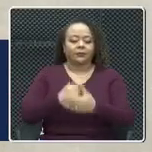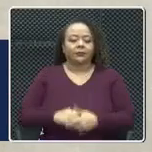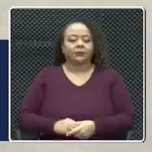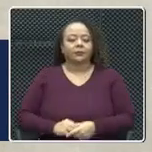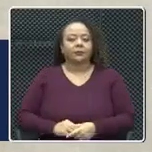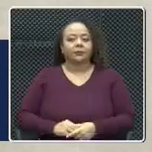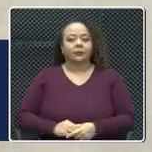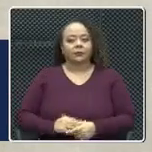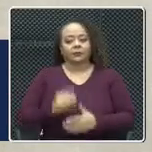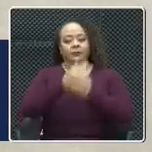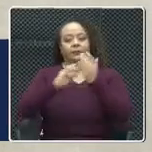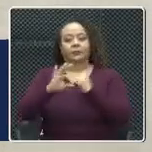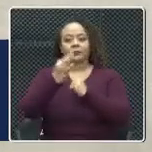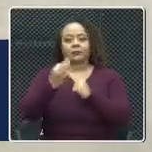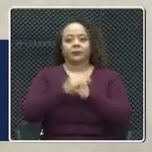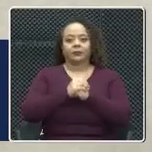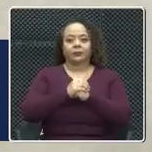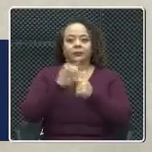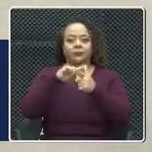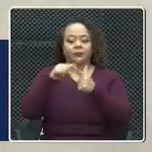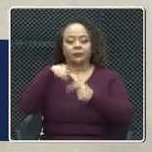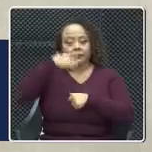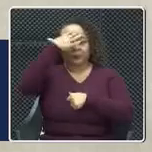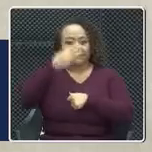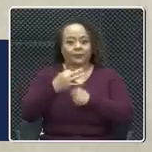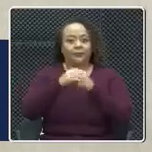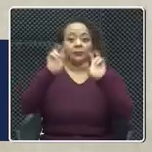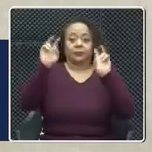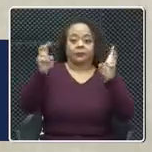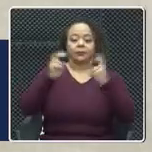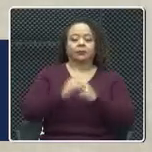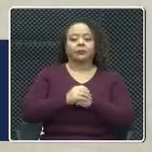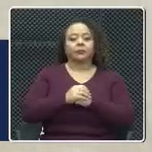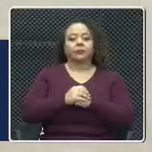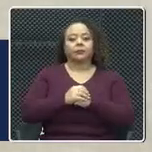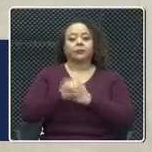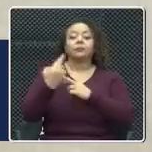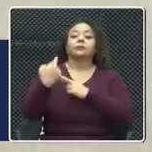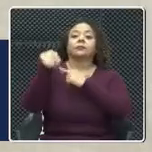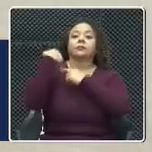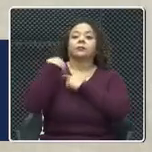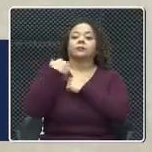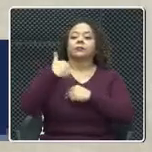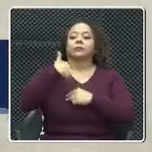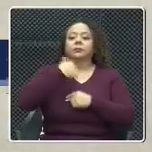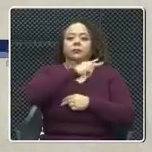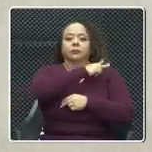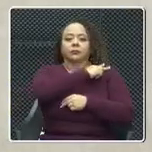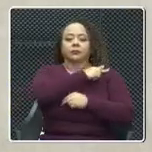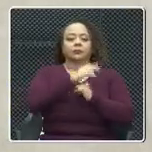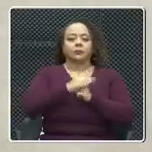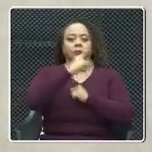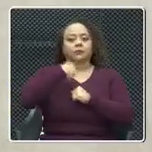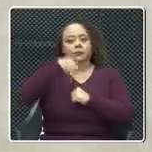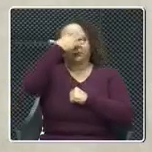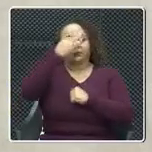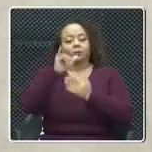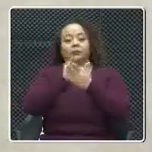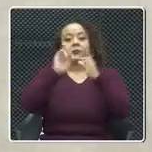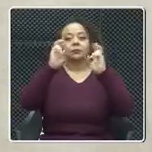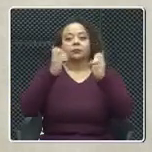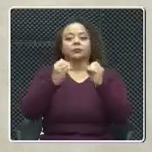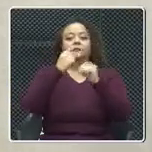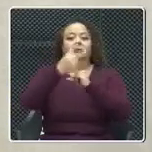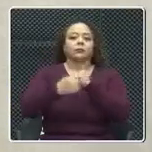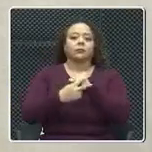¿verdad? De cierta manera. Entonces, claro, creo que el tema de la responsabilidad que tiene el patrono, ¿verdad? Y creo que en este tema muchas